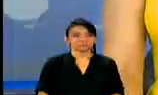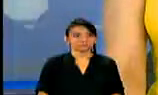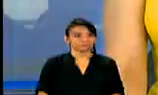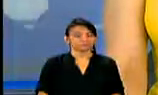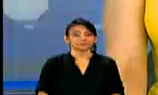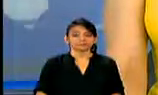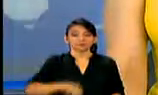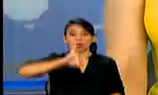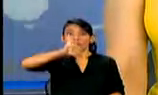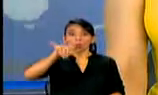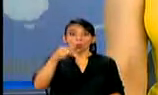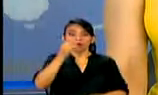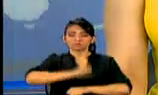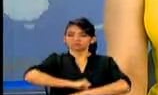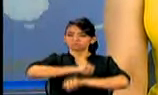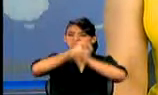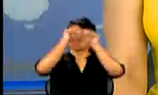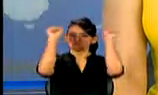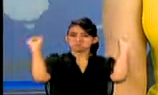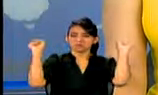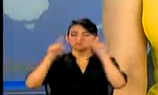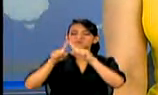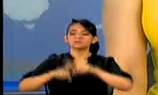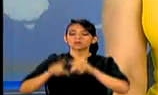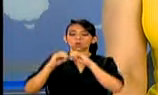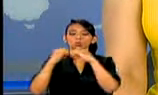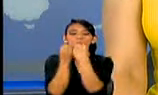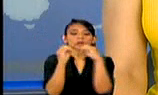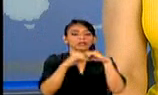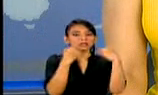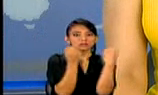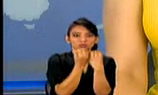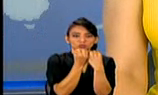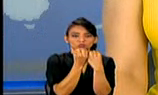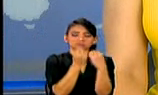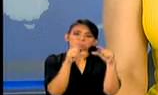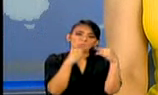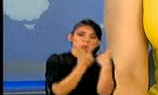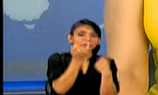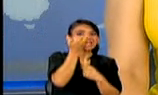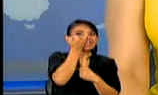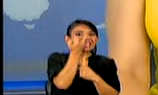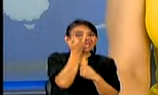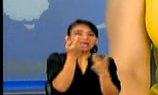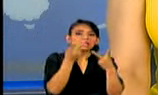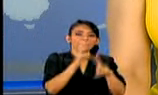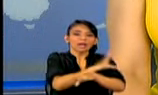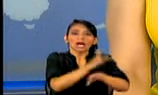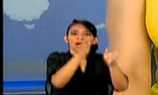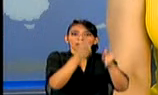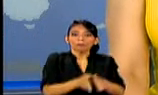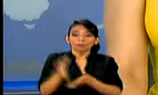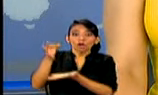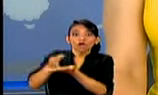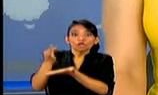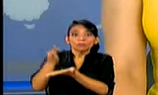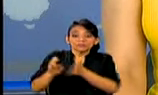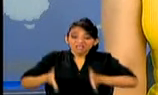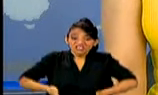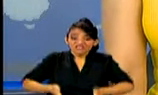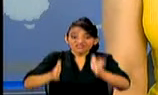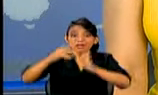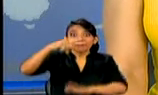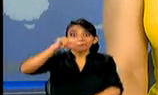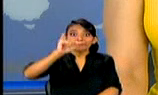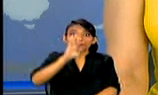Desde la madrugada de este jueves, algunas organizaciones pertenecientes al movimiento indígena y campesino de Cotopaxi bloquearon la vía panamericana en el